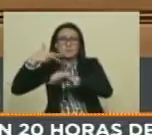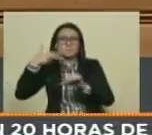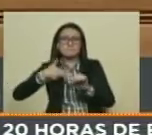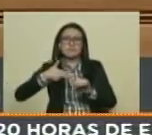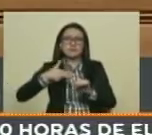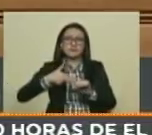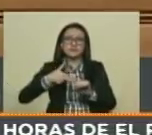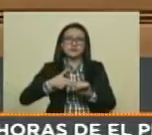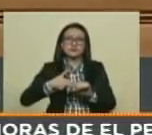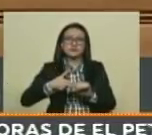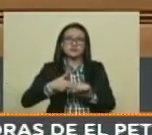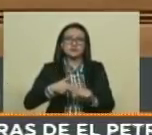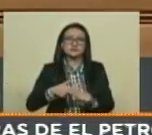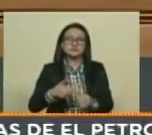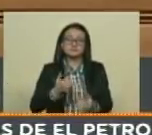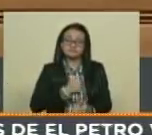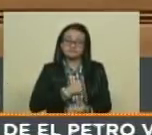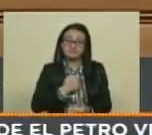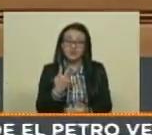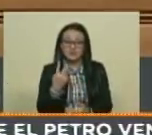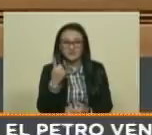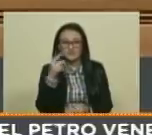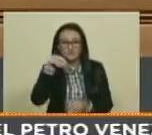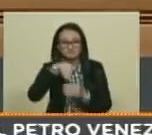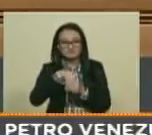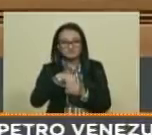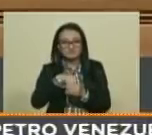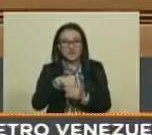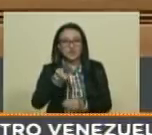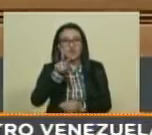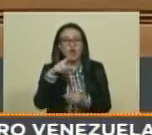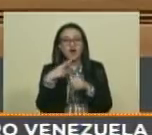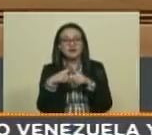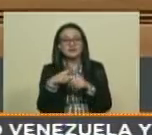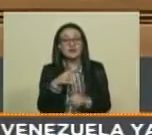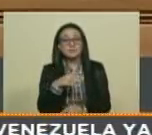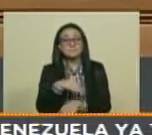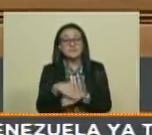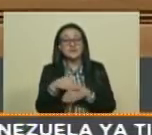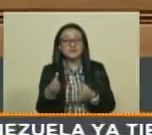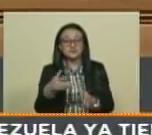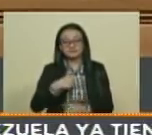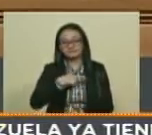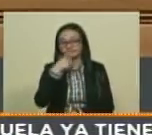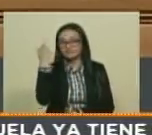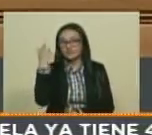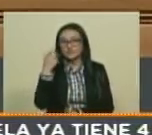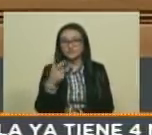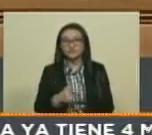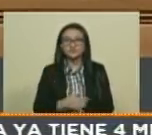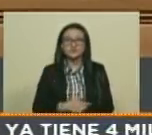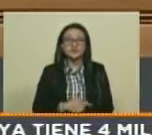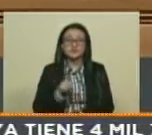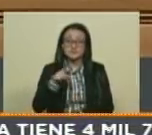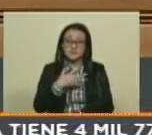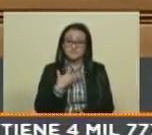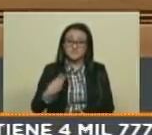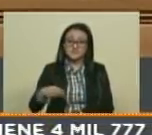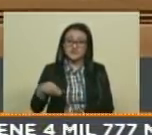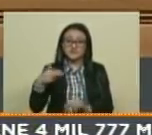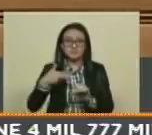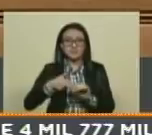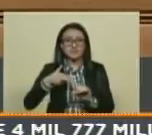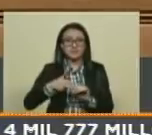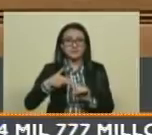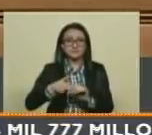Lamentablemente, incluido en esos 21 altos gerentes, 2 exministros y a la vez presidente de PDVSA.